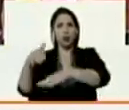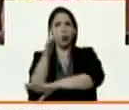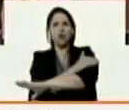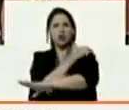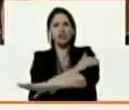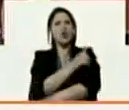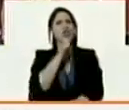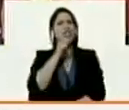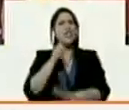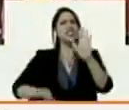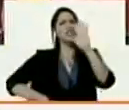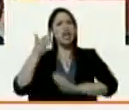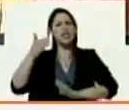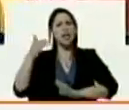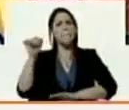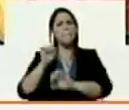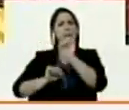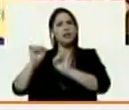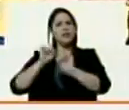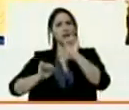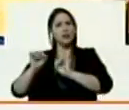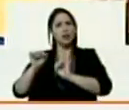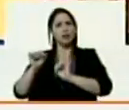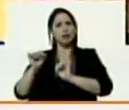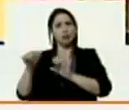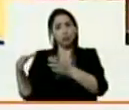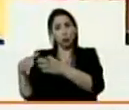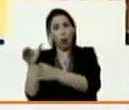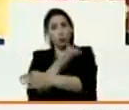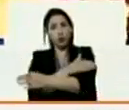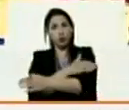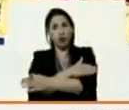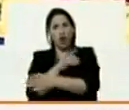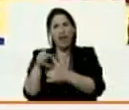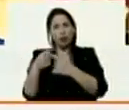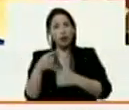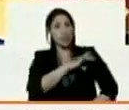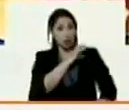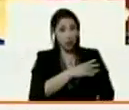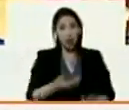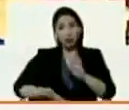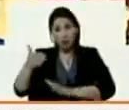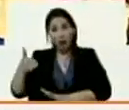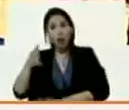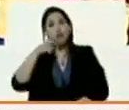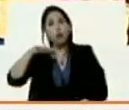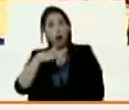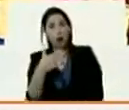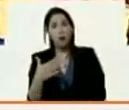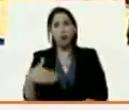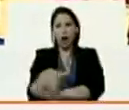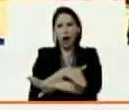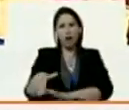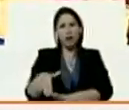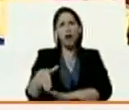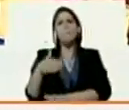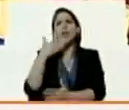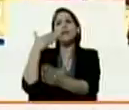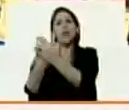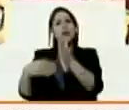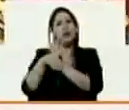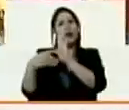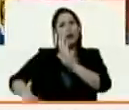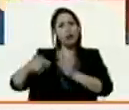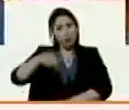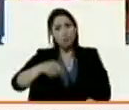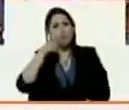¿quiénes salían a manifestar? La burguesía. En Chile sale a manifestar el pueblo exigiendo sus derechos. Aquí el pueblo de